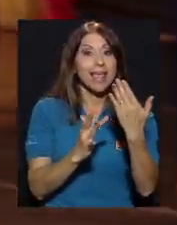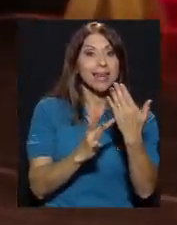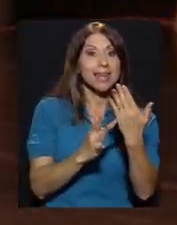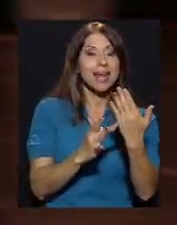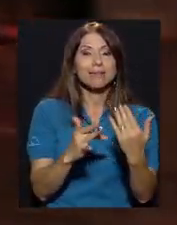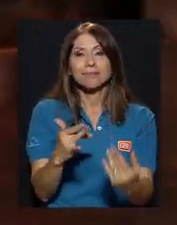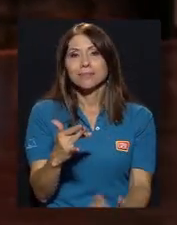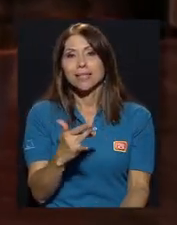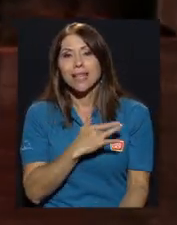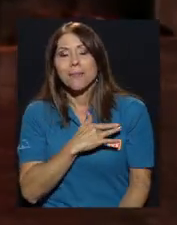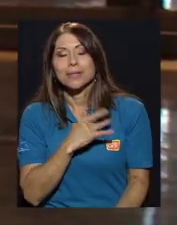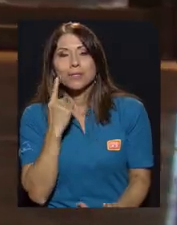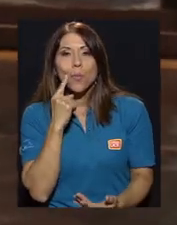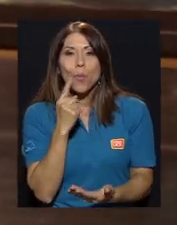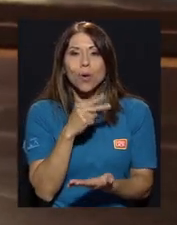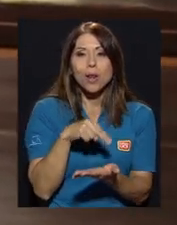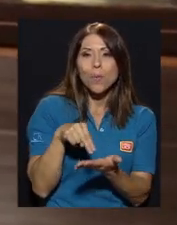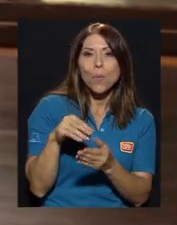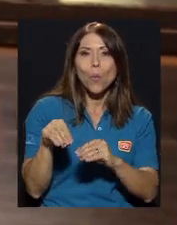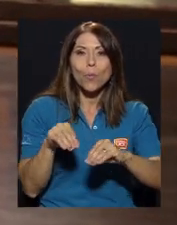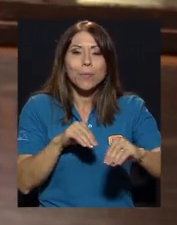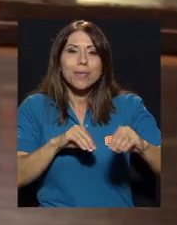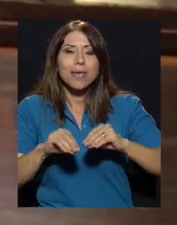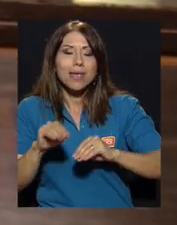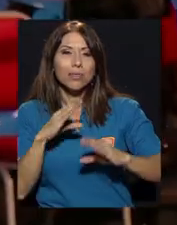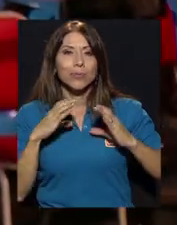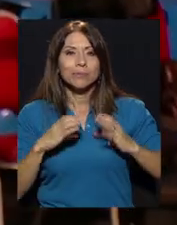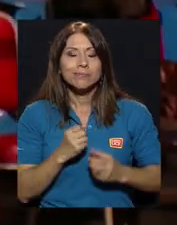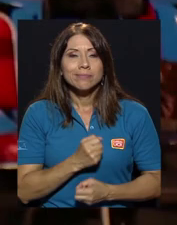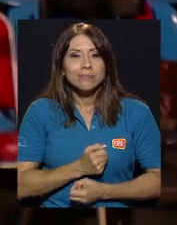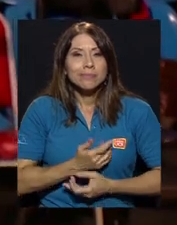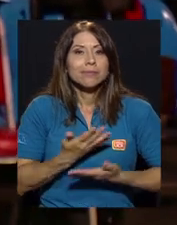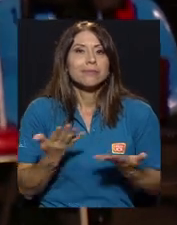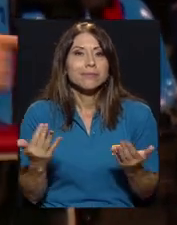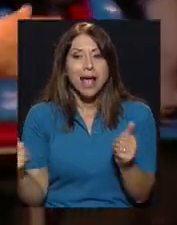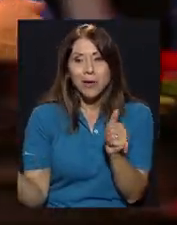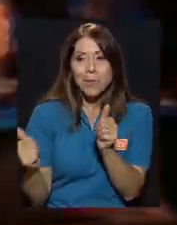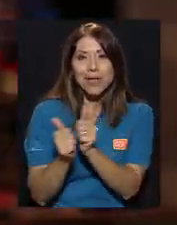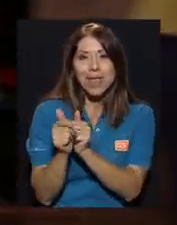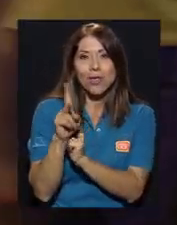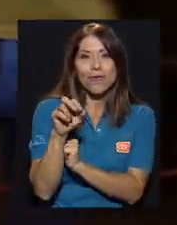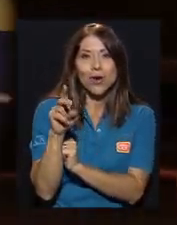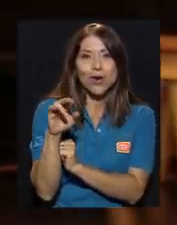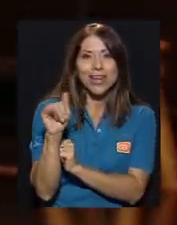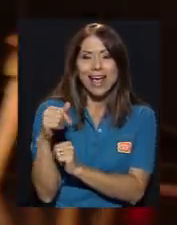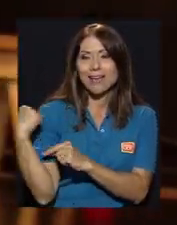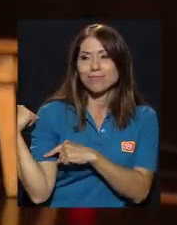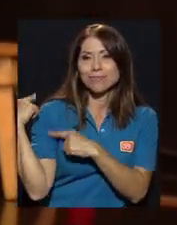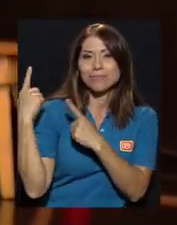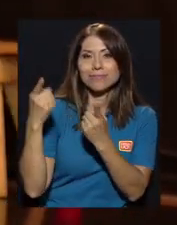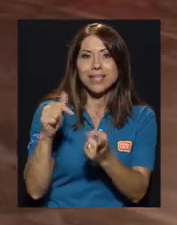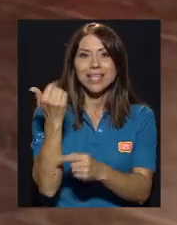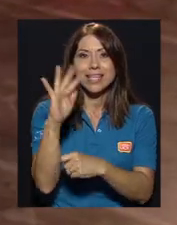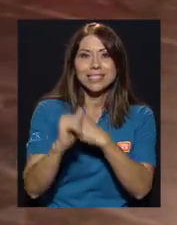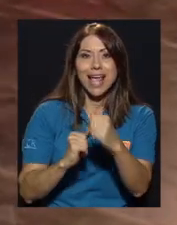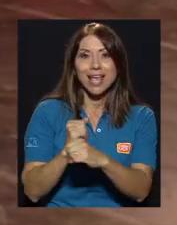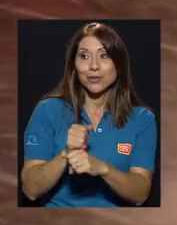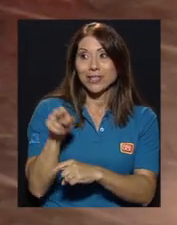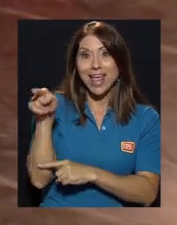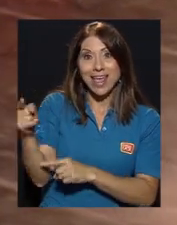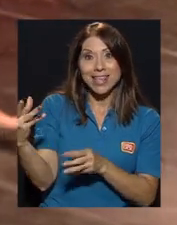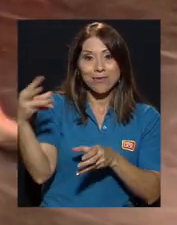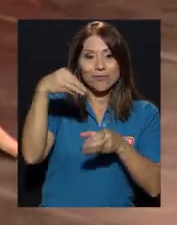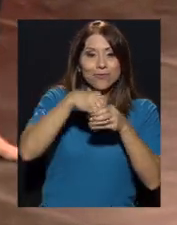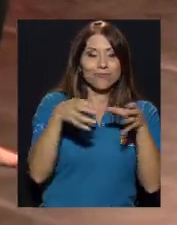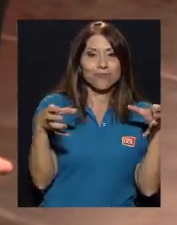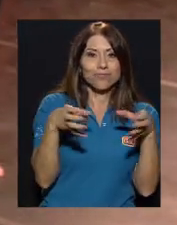la pasión por el movimiento y la expresión corporal han acompañado a veronica desde hace 15 años ella forma parte del